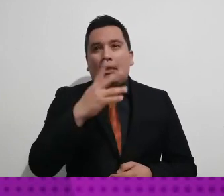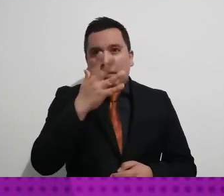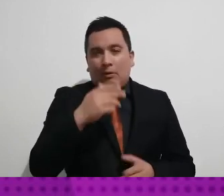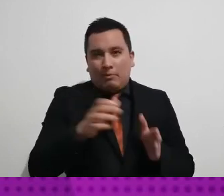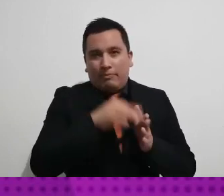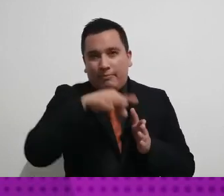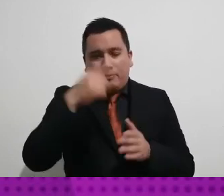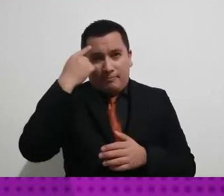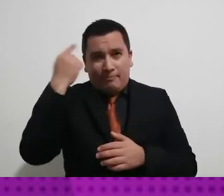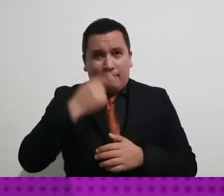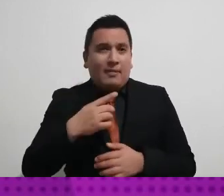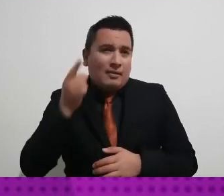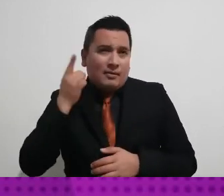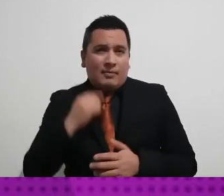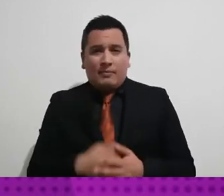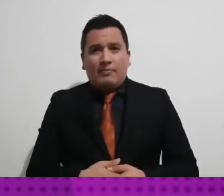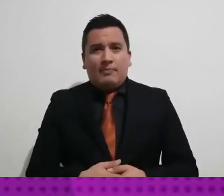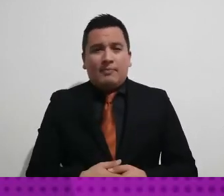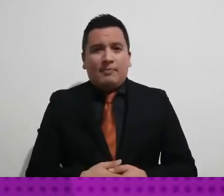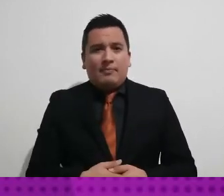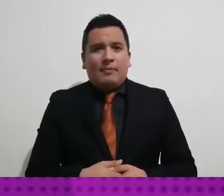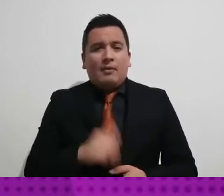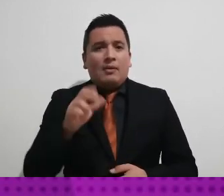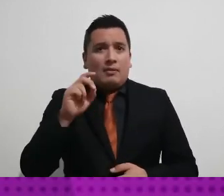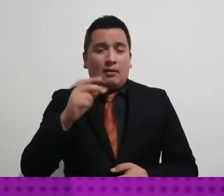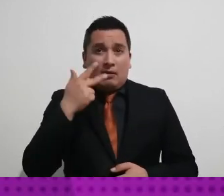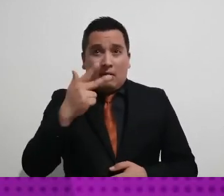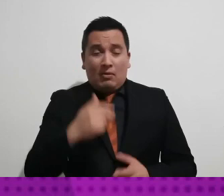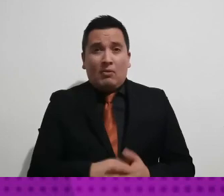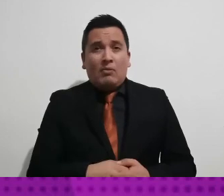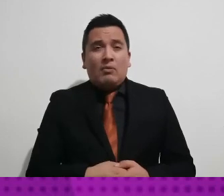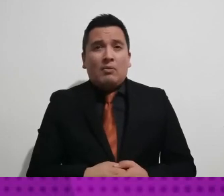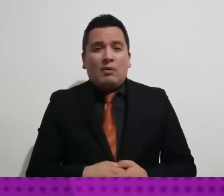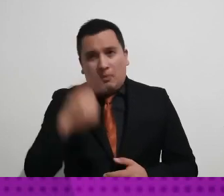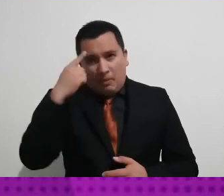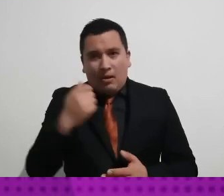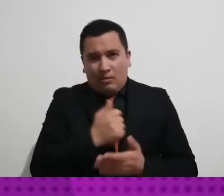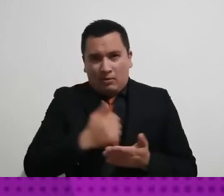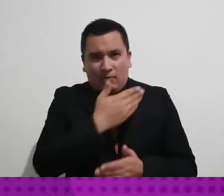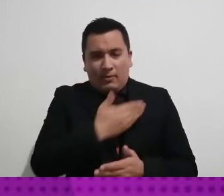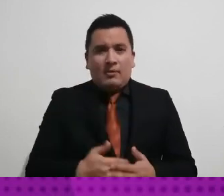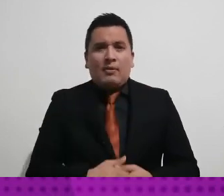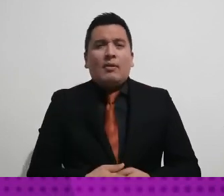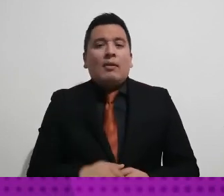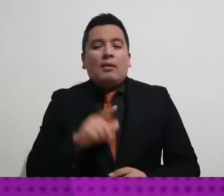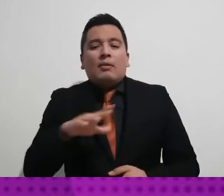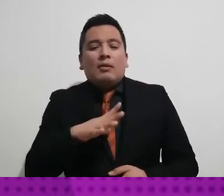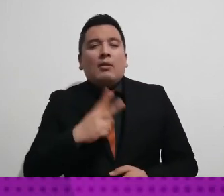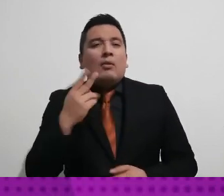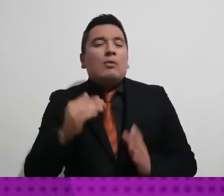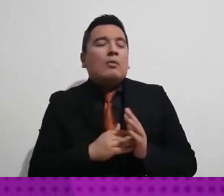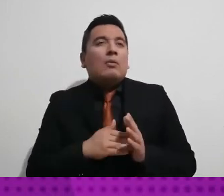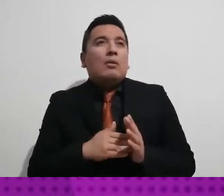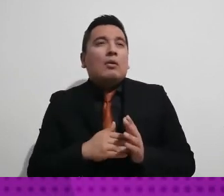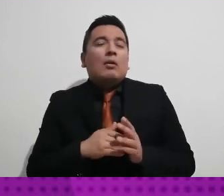25 elecciones para las diputaciones y 38 elecciones en los ayuntamientos. Después